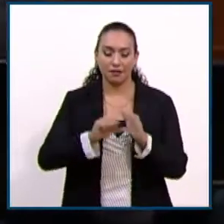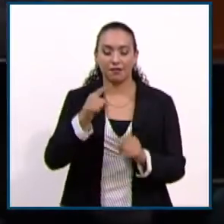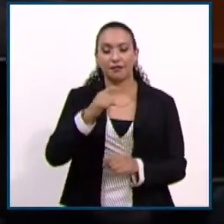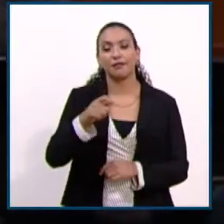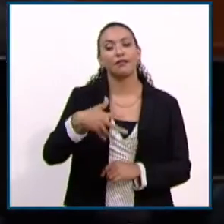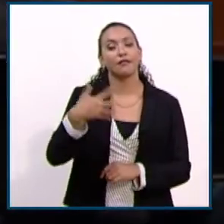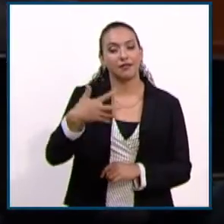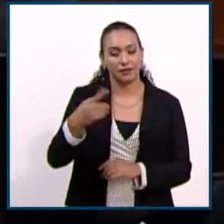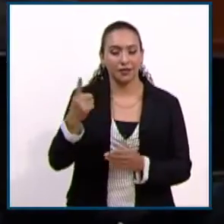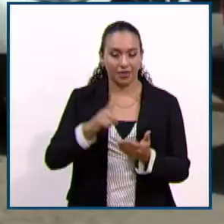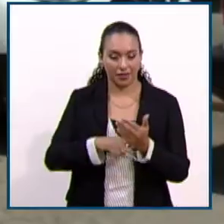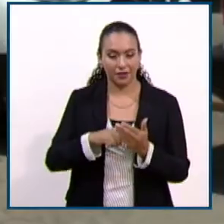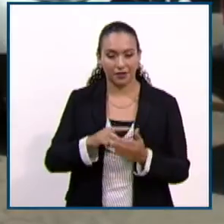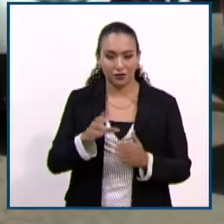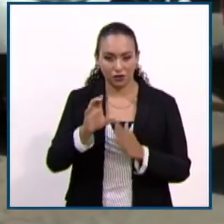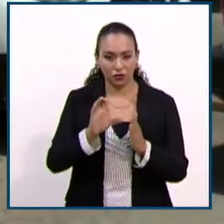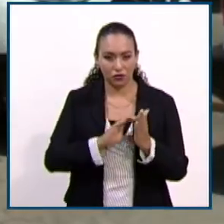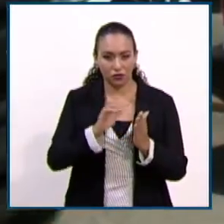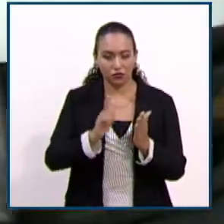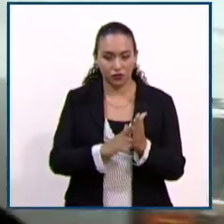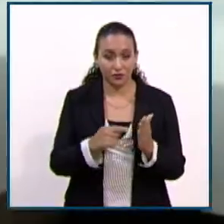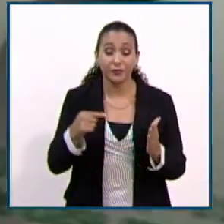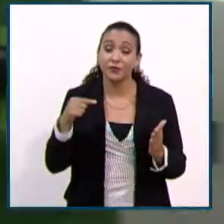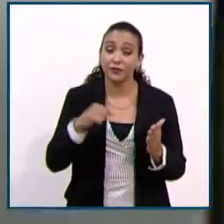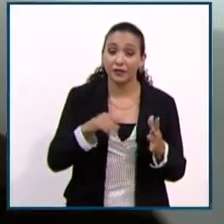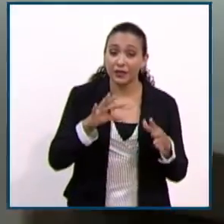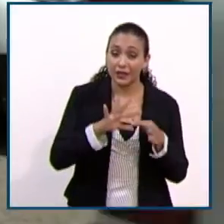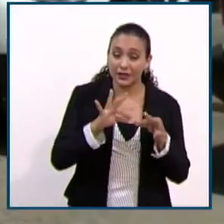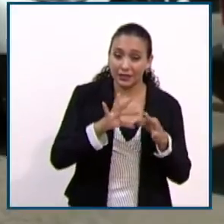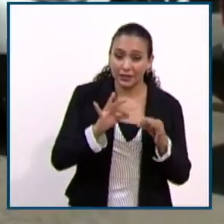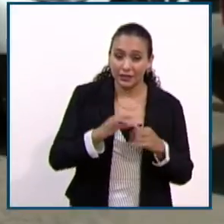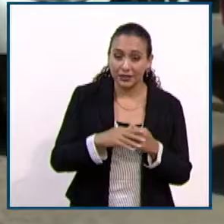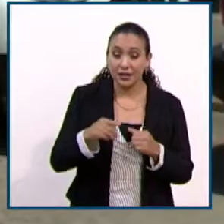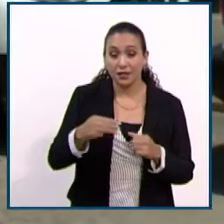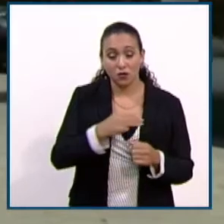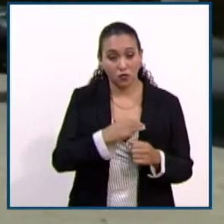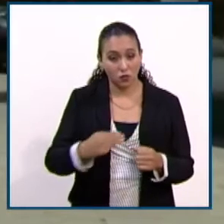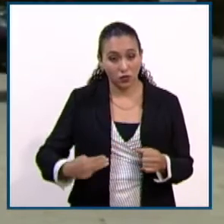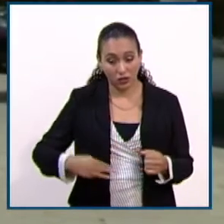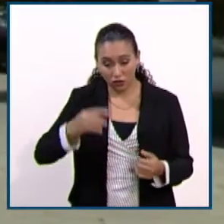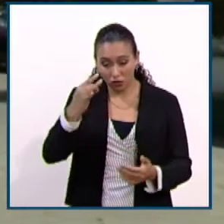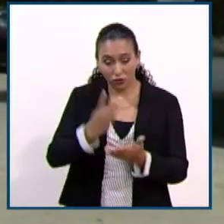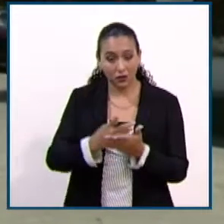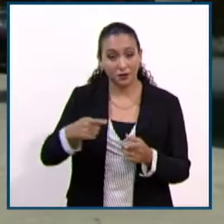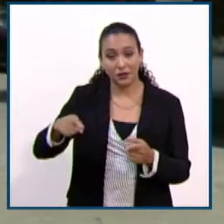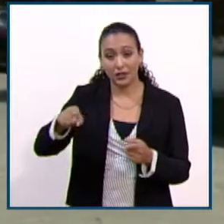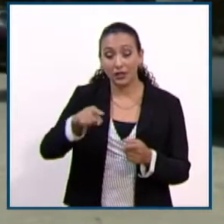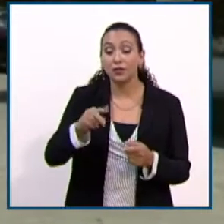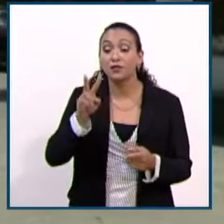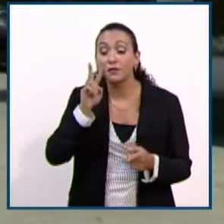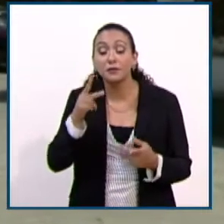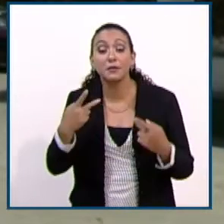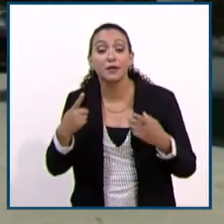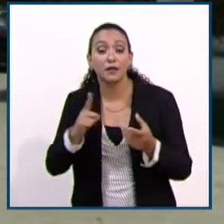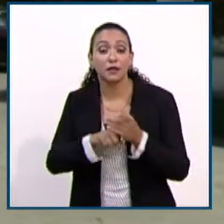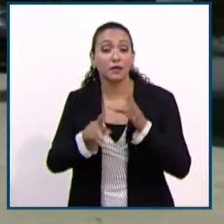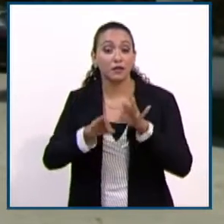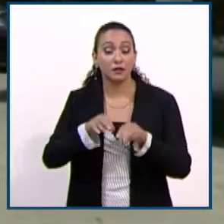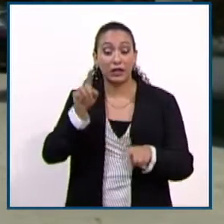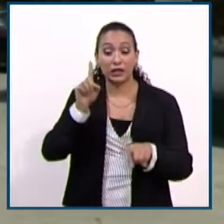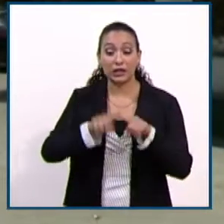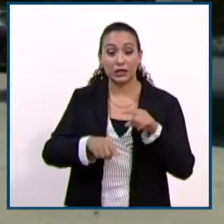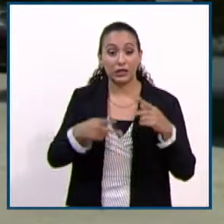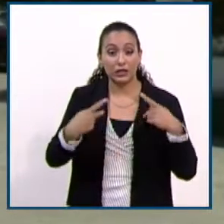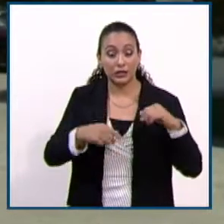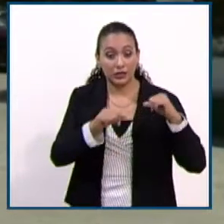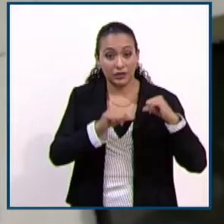115 constitucional no concede una facultad exclusiva a los municipios para suspender del cargo a sus miembros, pues en su base primera,